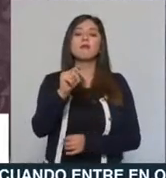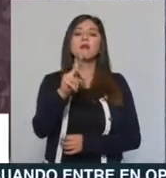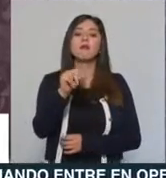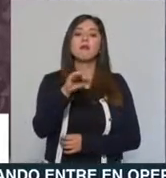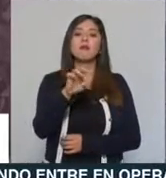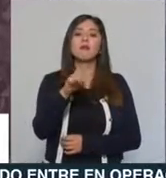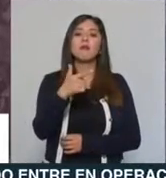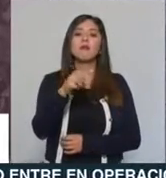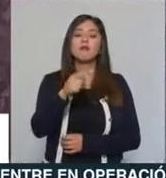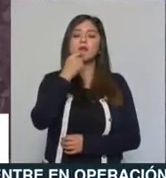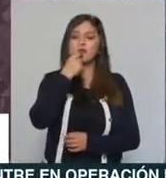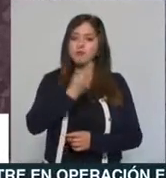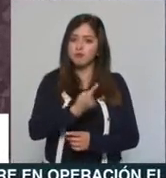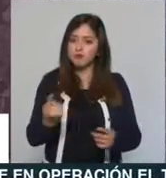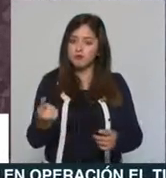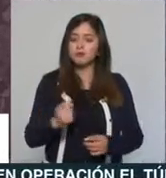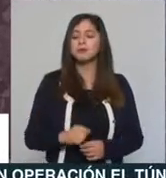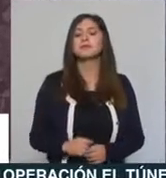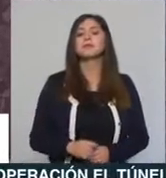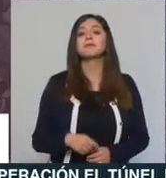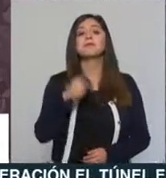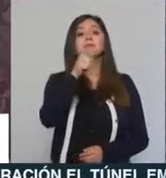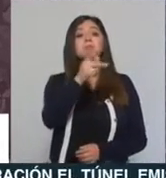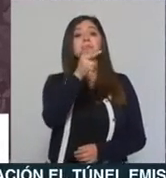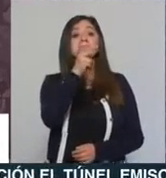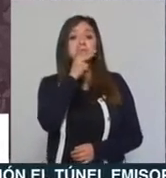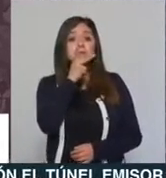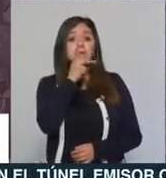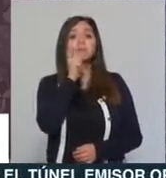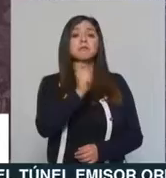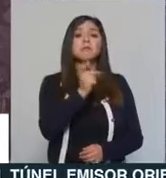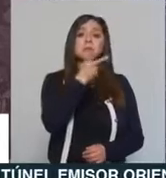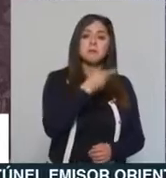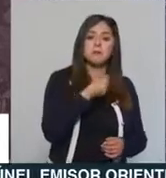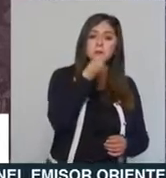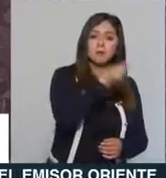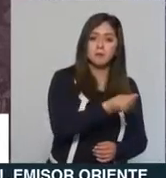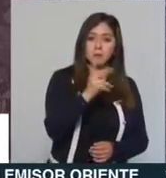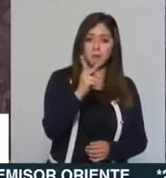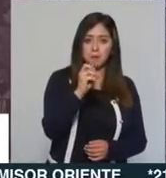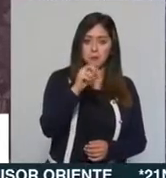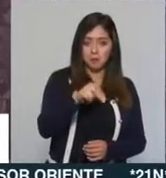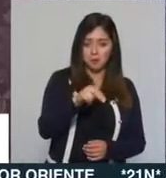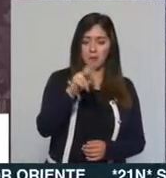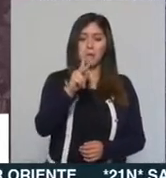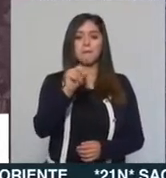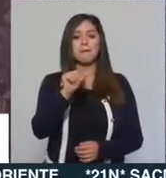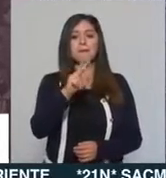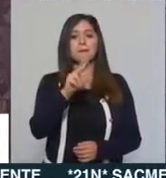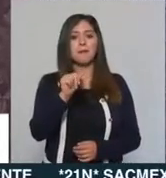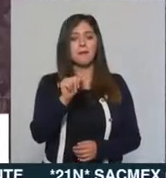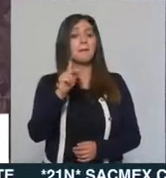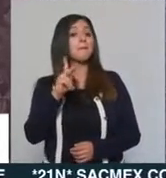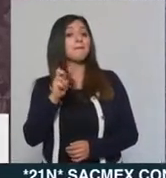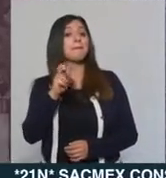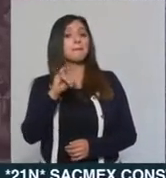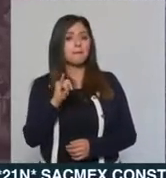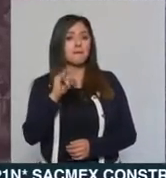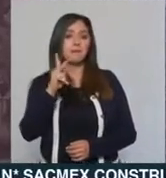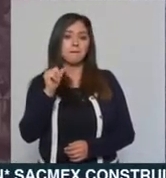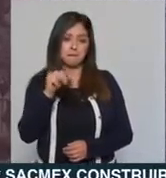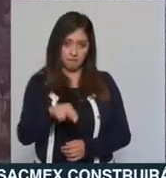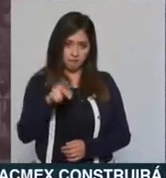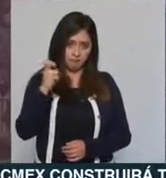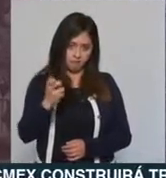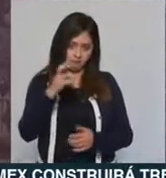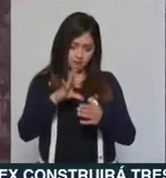pequeños. El trabalenguas dice, papá, pon para Pepín pan. Lo tienes que practicar y una vez que te lo sabes, puedes hacer